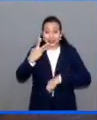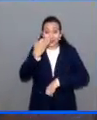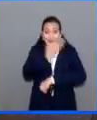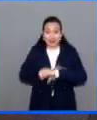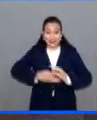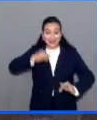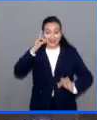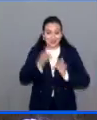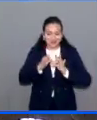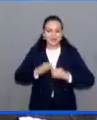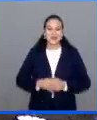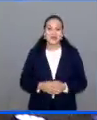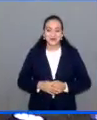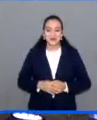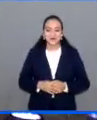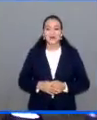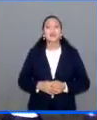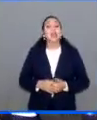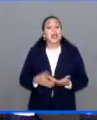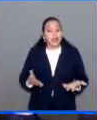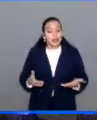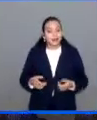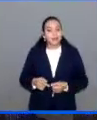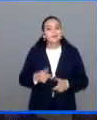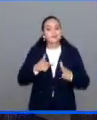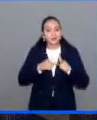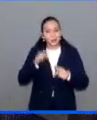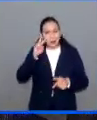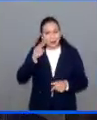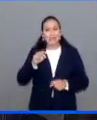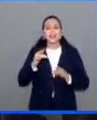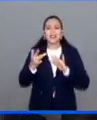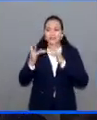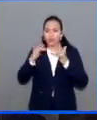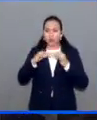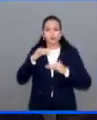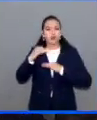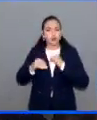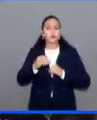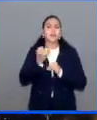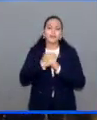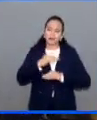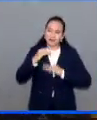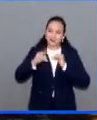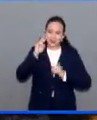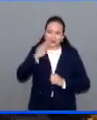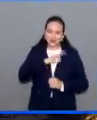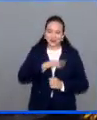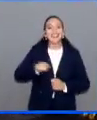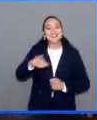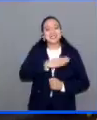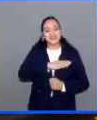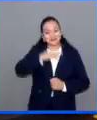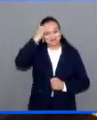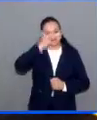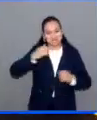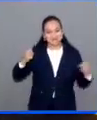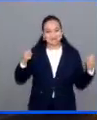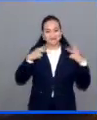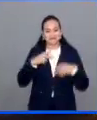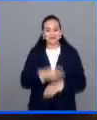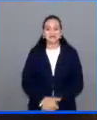informativo. En tanto, puede consultar nuestros contenidos en plataformas digitales. Que tenga una excelente noche. Hasta pronto.